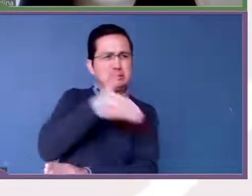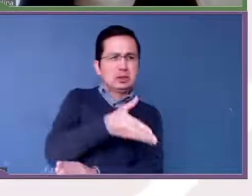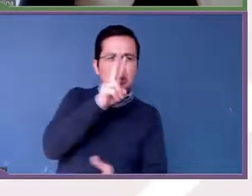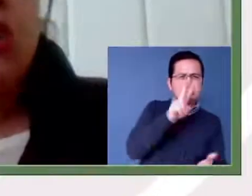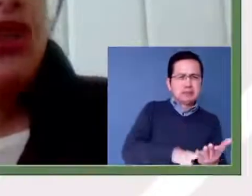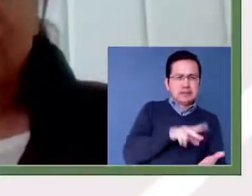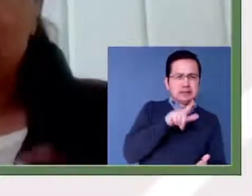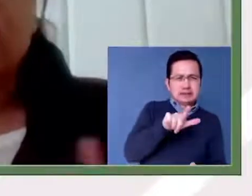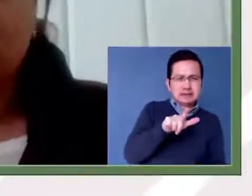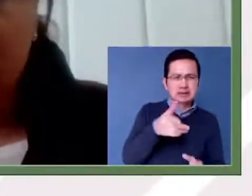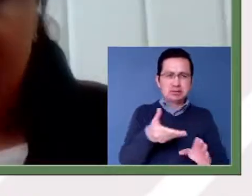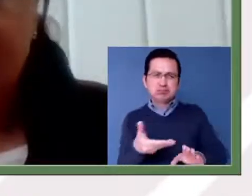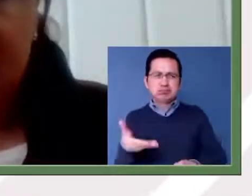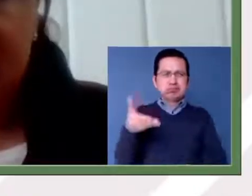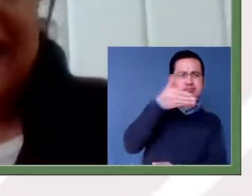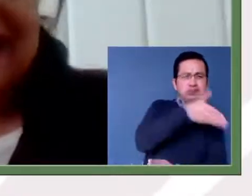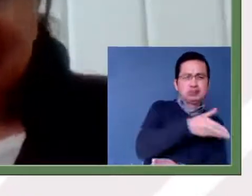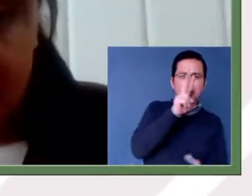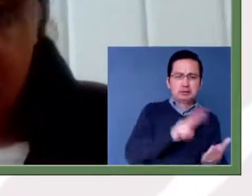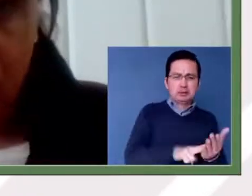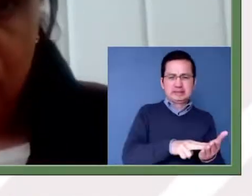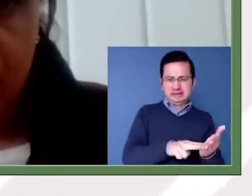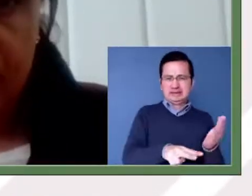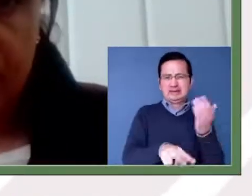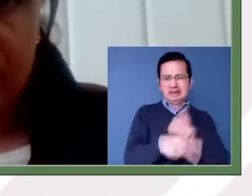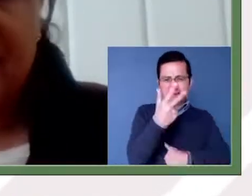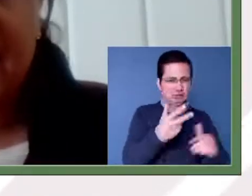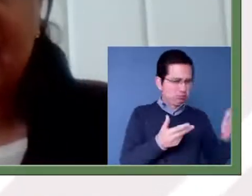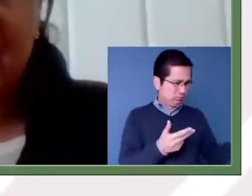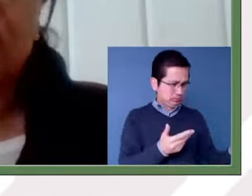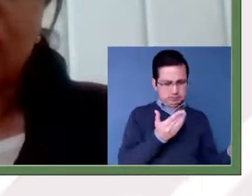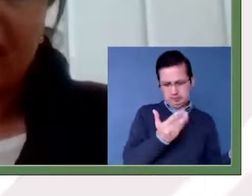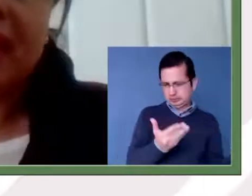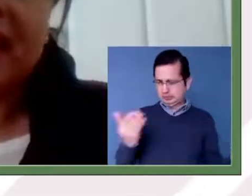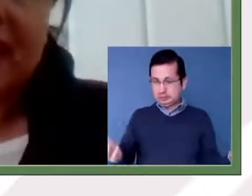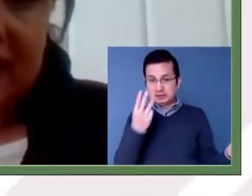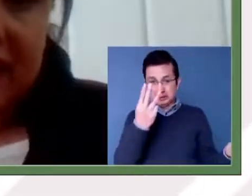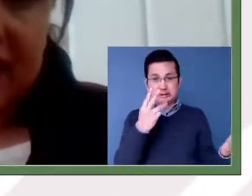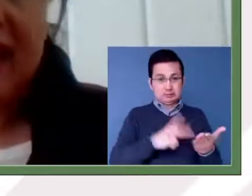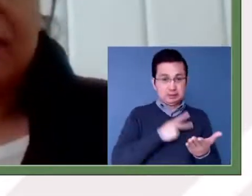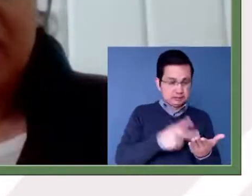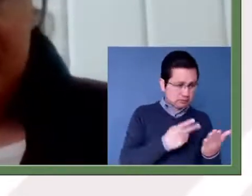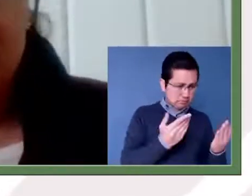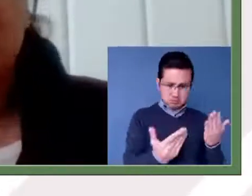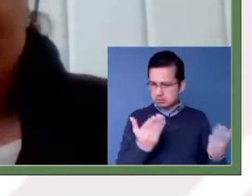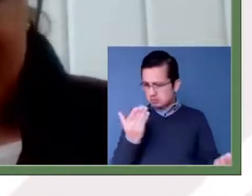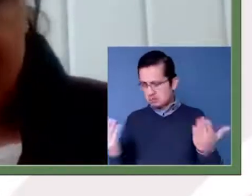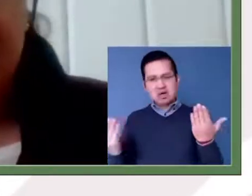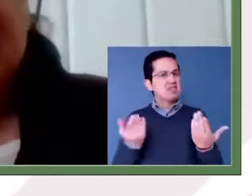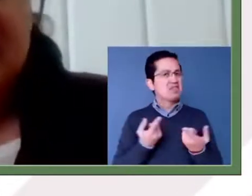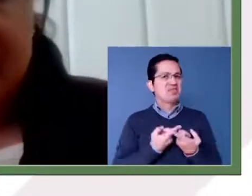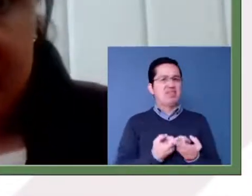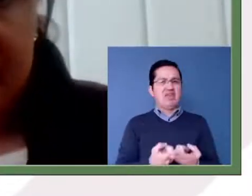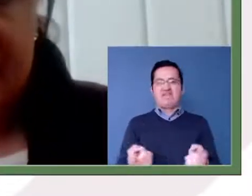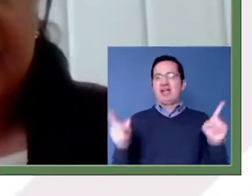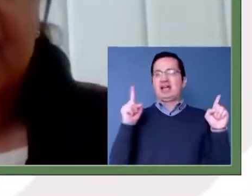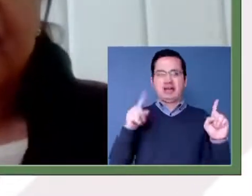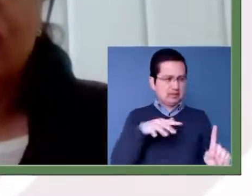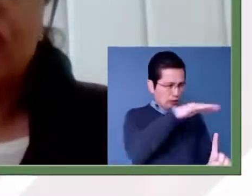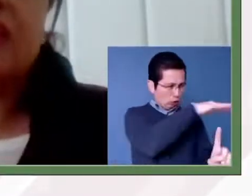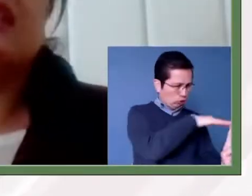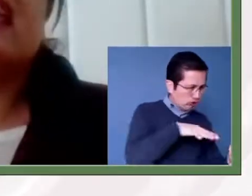2013. Contextos totalmente distintos, realidades totalmente distintas y administraciones también